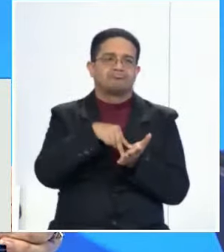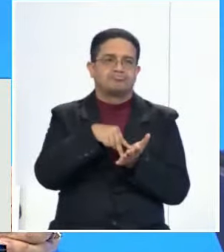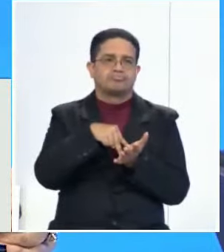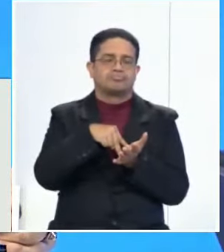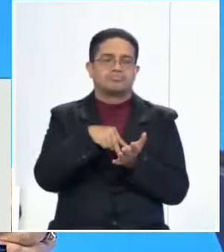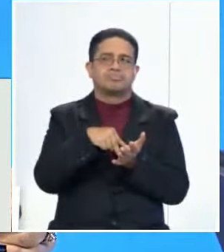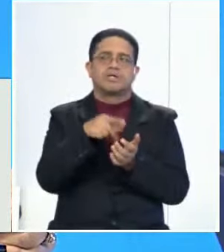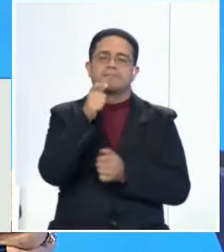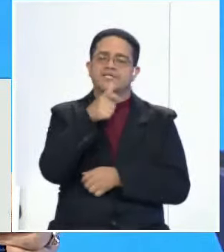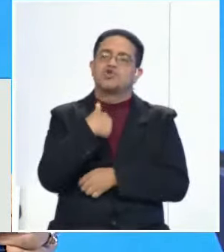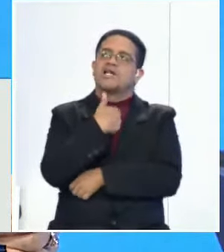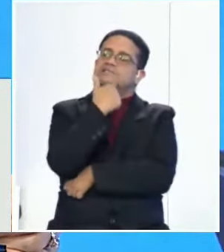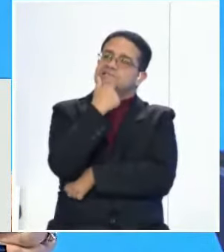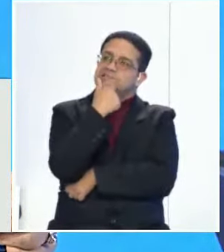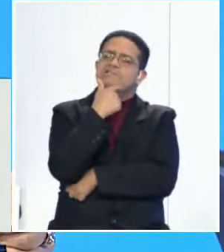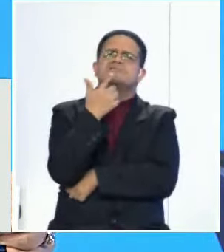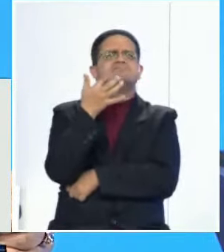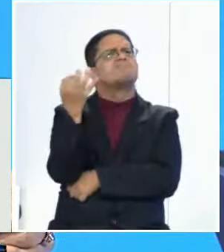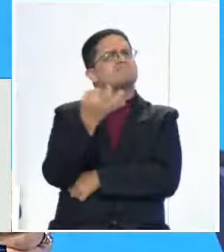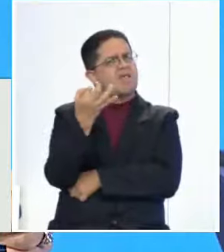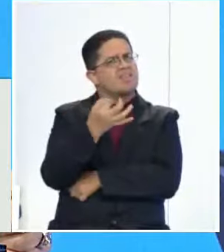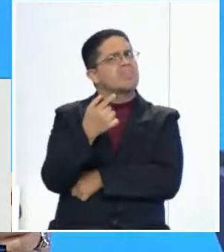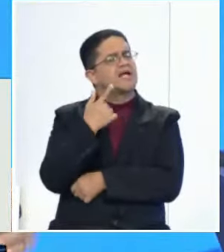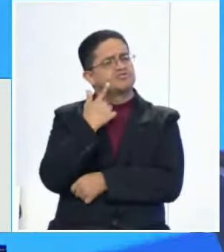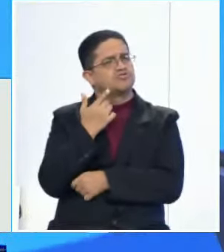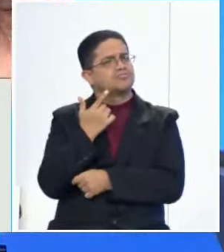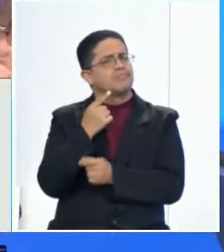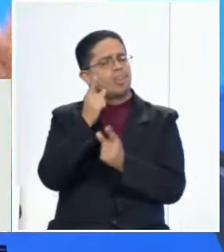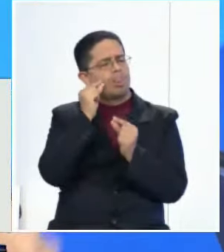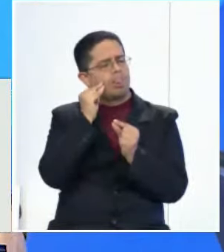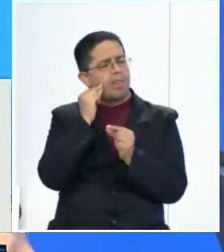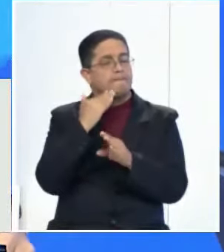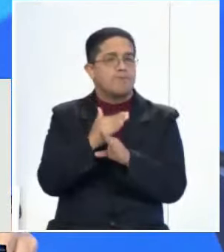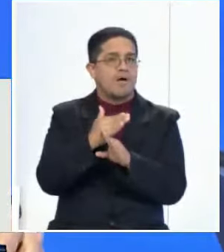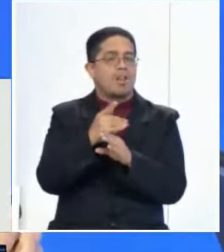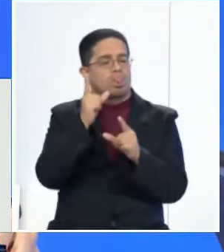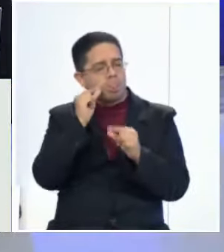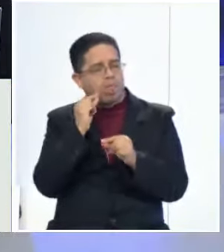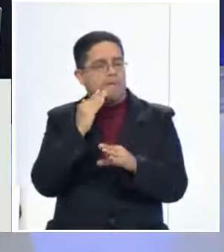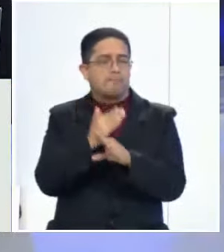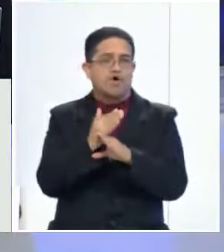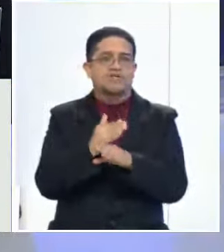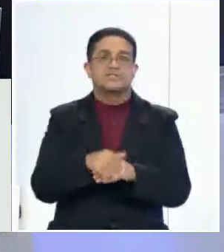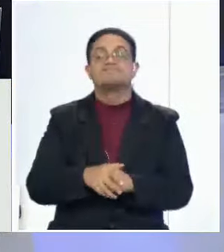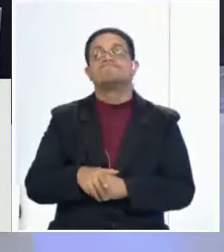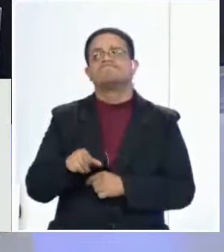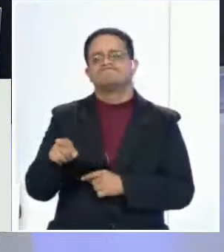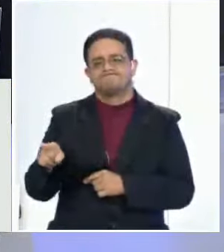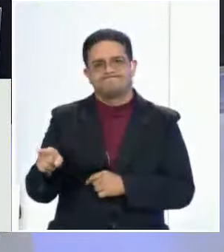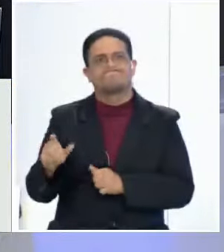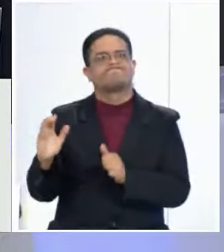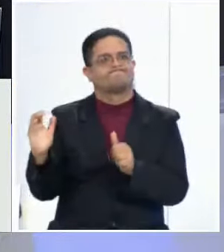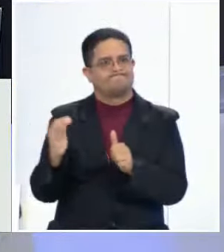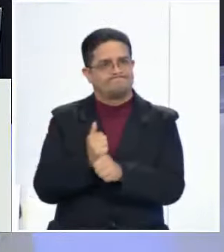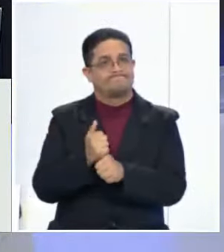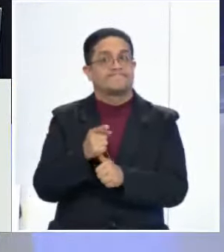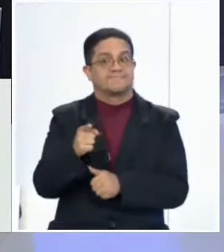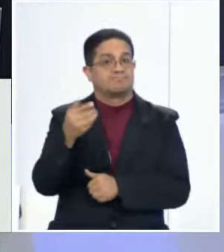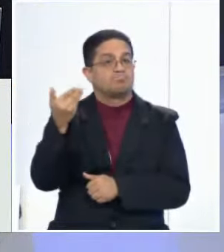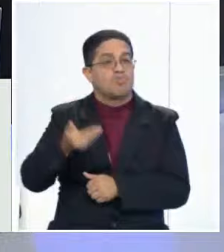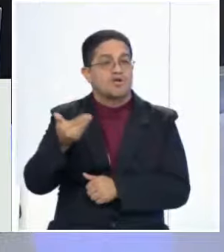paciente internaliza, bueno, doctora, es verdad, no duermo bien. Y ya por ahí vamos mal. Hay que tomarlo en cuenta, esto es muy